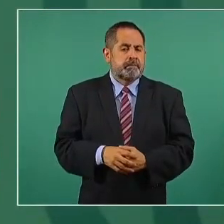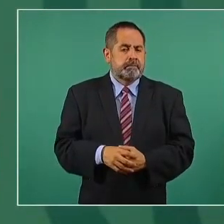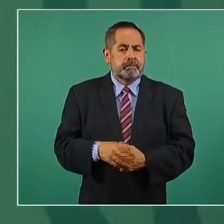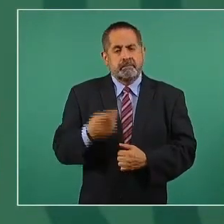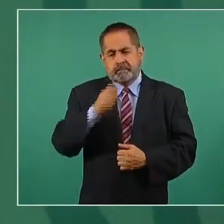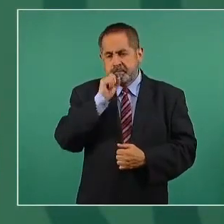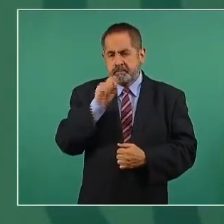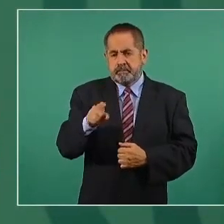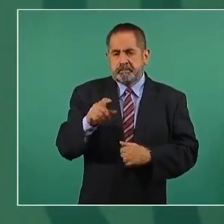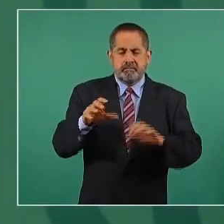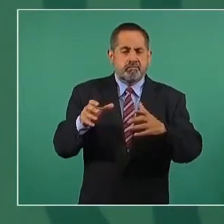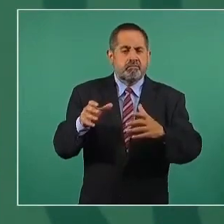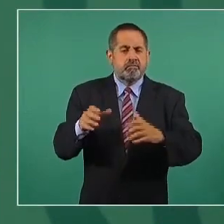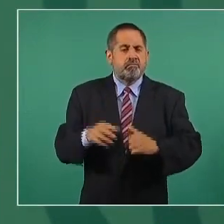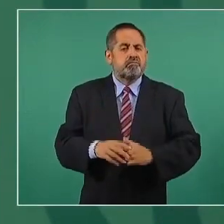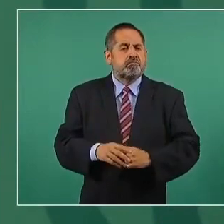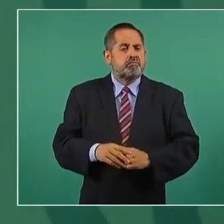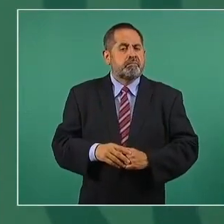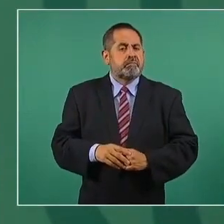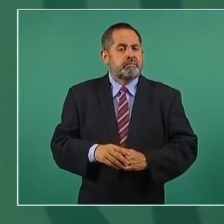pero también